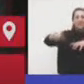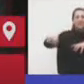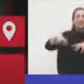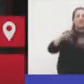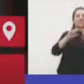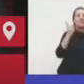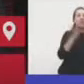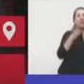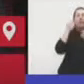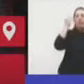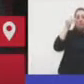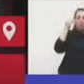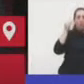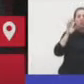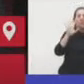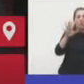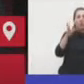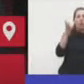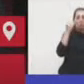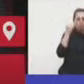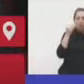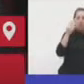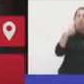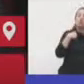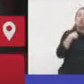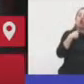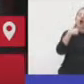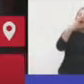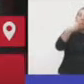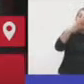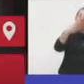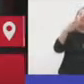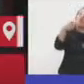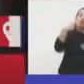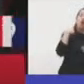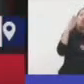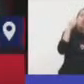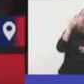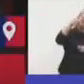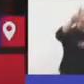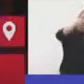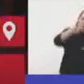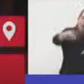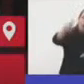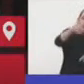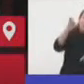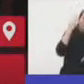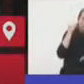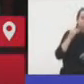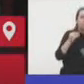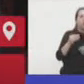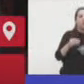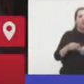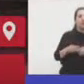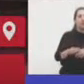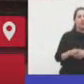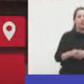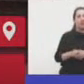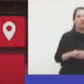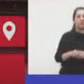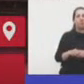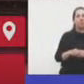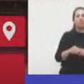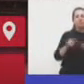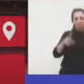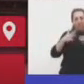ya existe en el Código Penal, además, figuras para que esto sea punible. Lo que pasa es que el presidente lo que no dice, pero lo que todos sabemos, porque lo